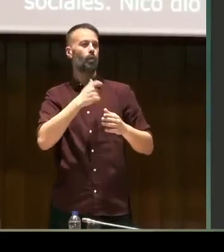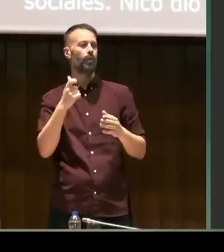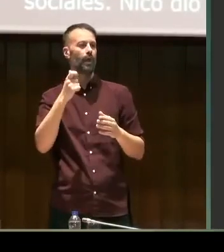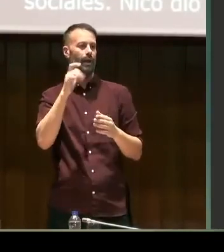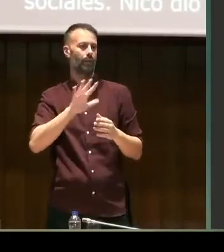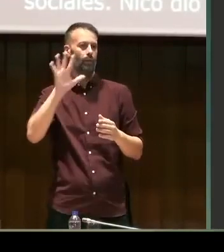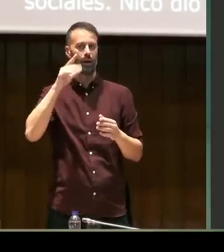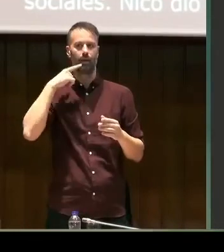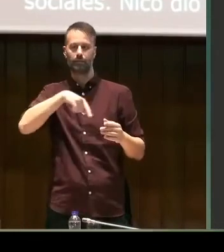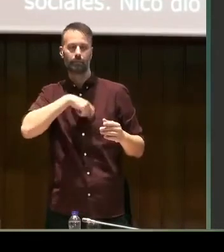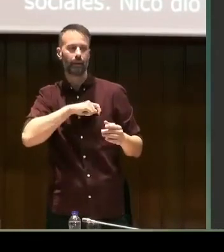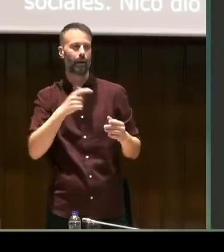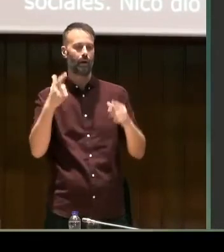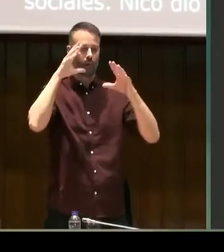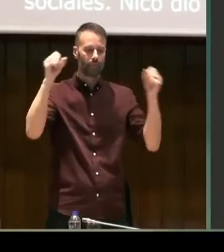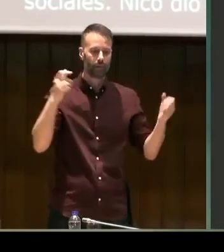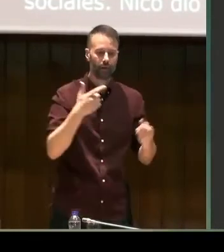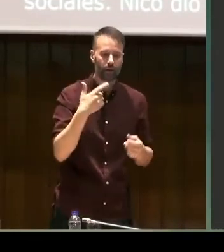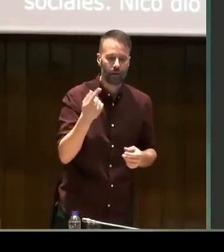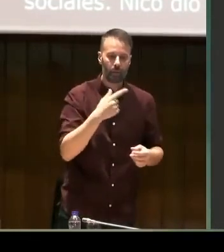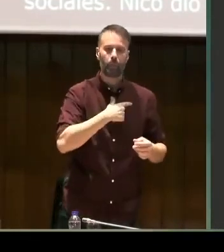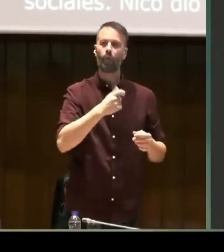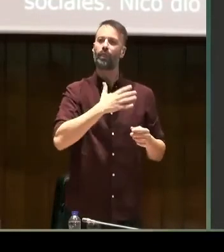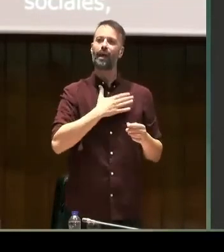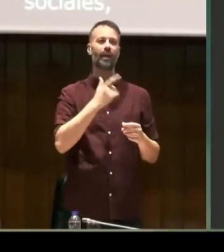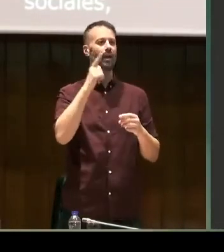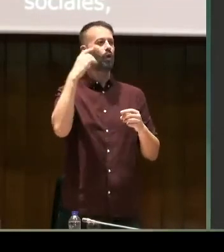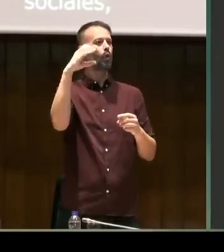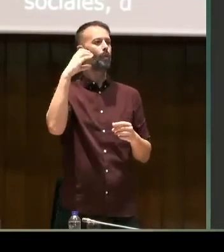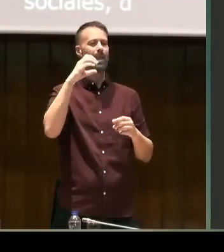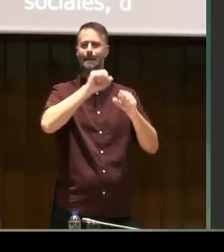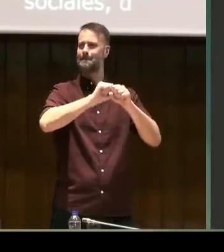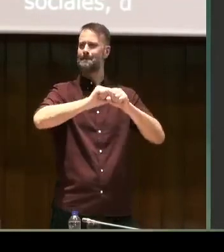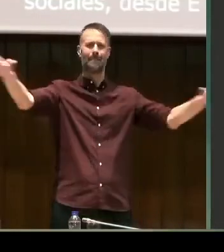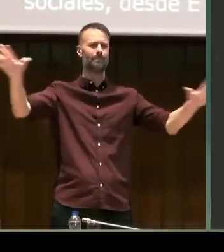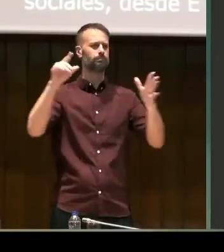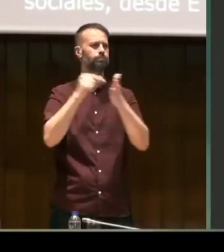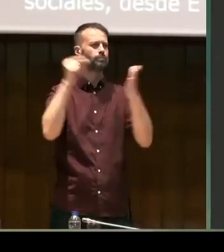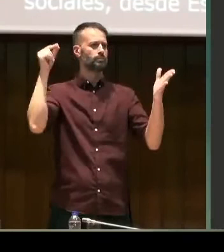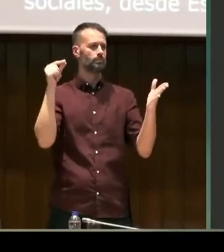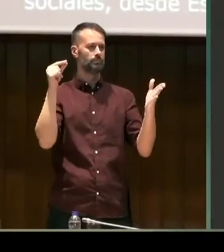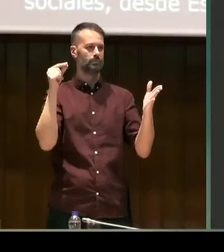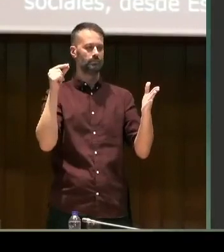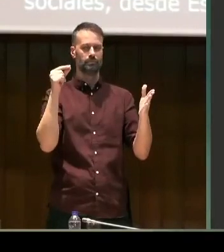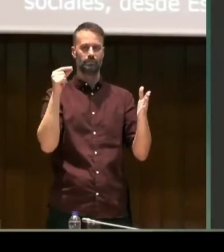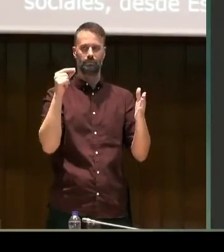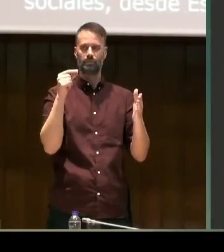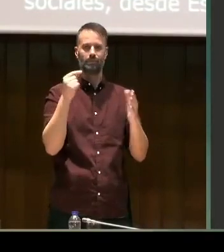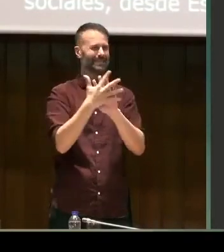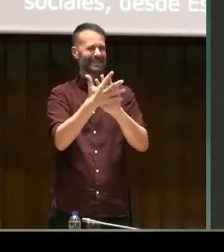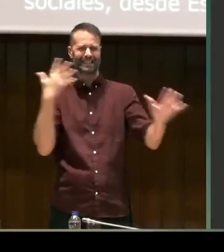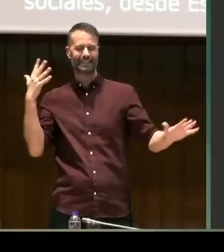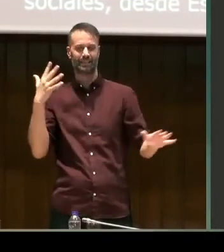que ya habían conocido a Nico, incluso desde España, la Policía Nacional, la Guardia Civil, la Policía de Colombia también